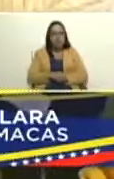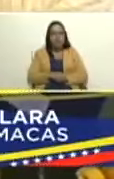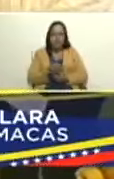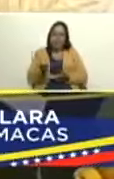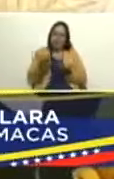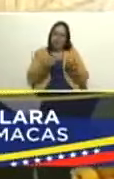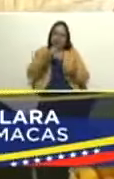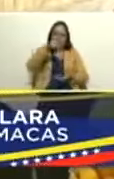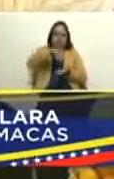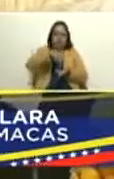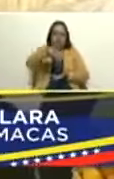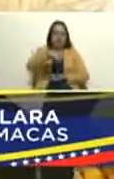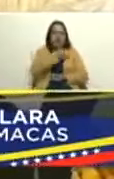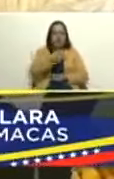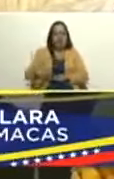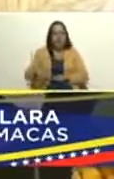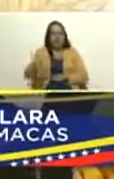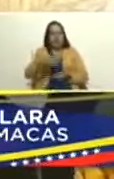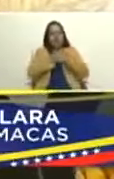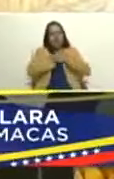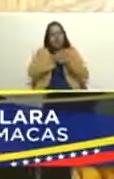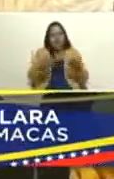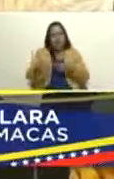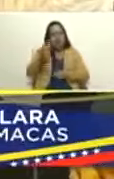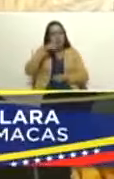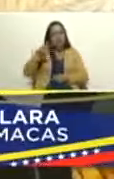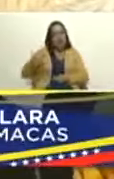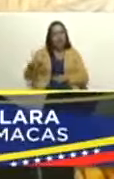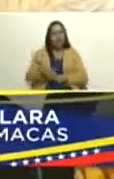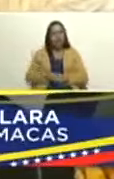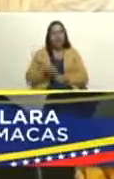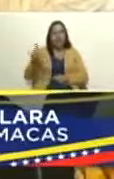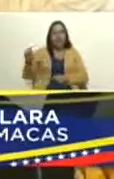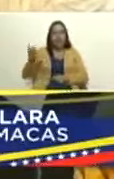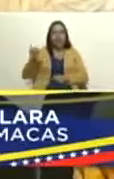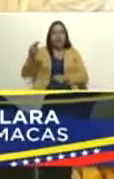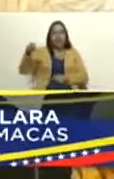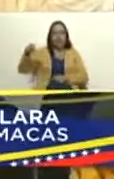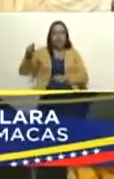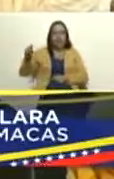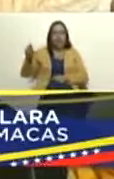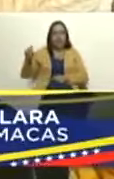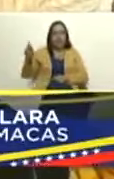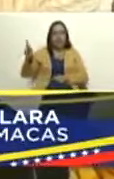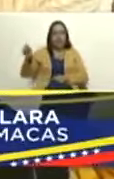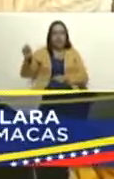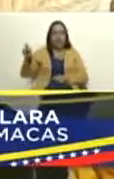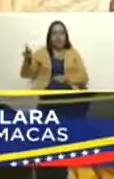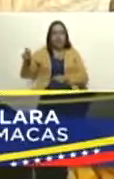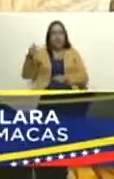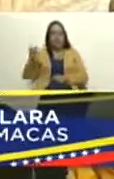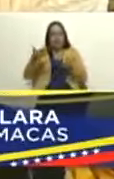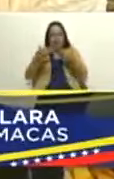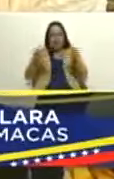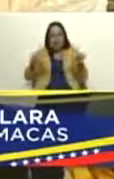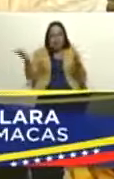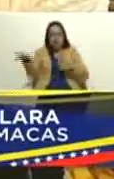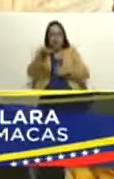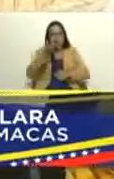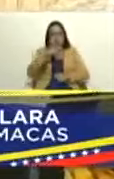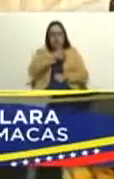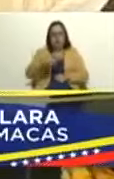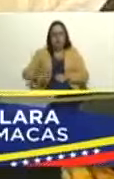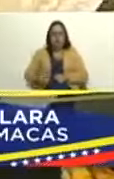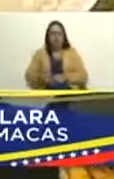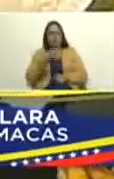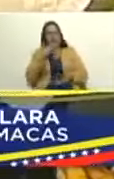Por aquí estamos a la orden, el pueblo de Tintorero tiene las puertas abiertas para usted, presidente.